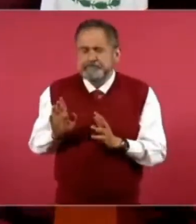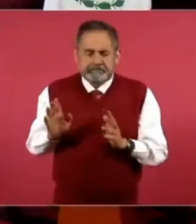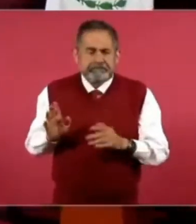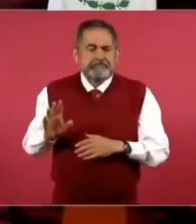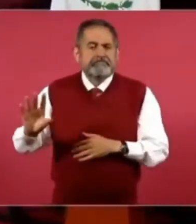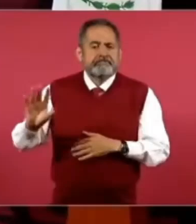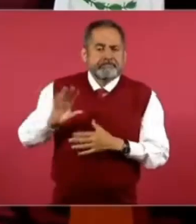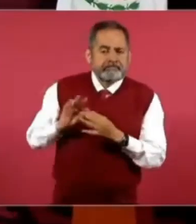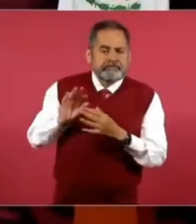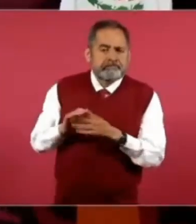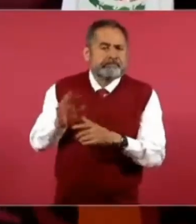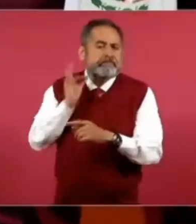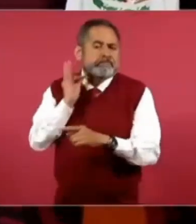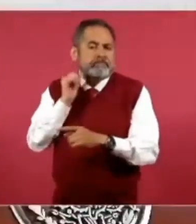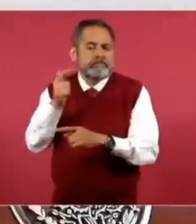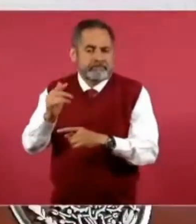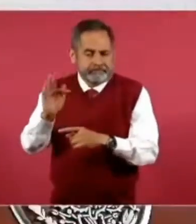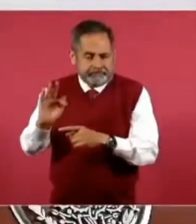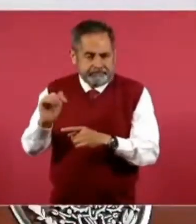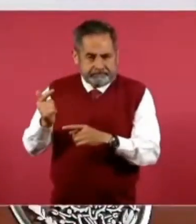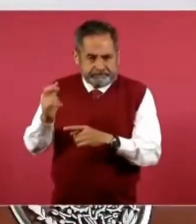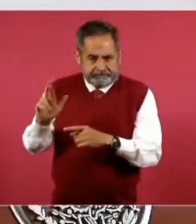informa la Fiscalía,